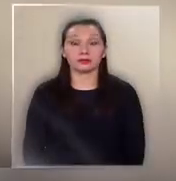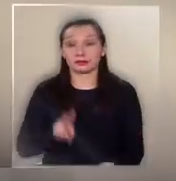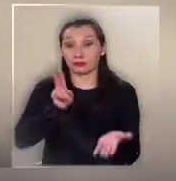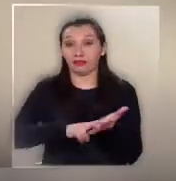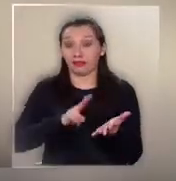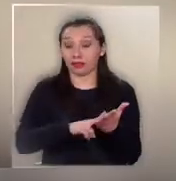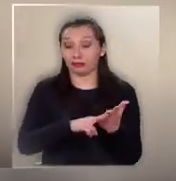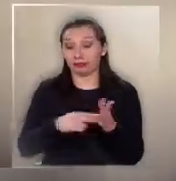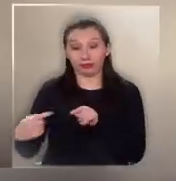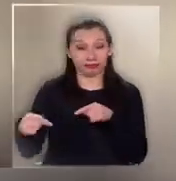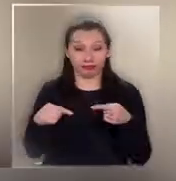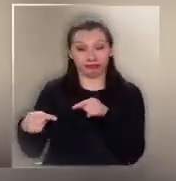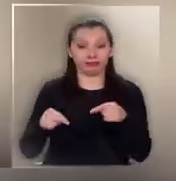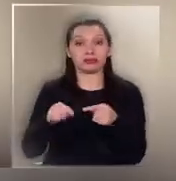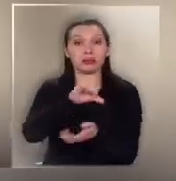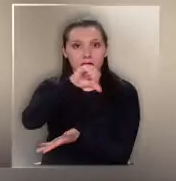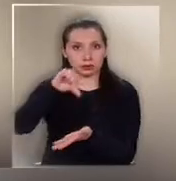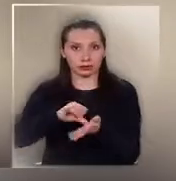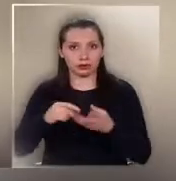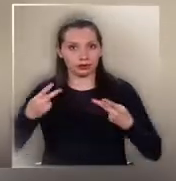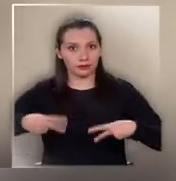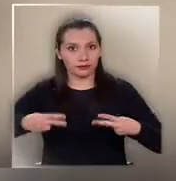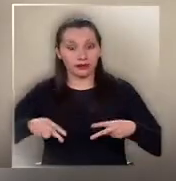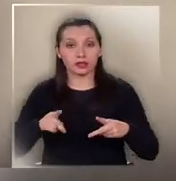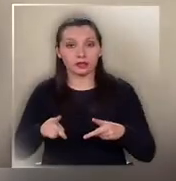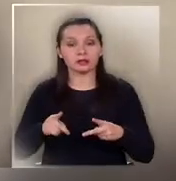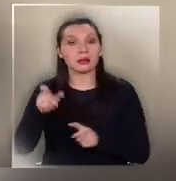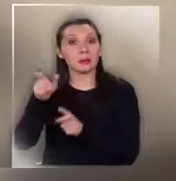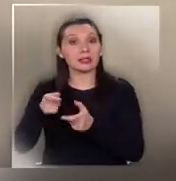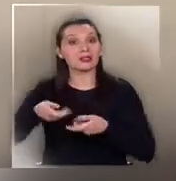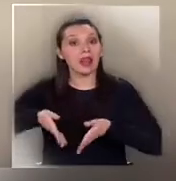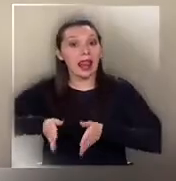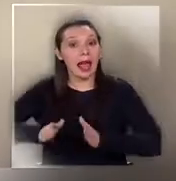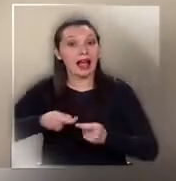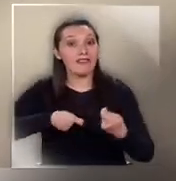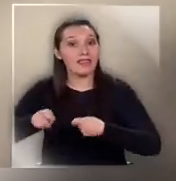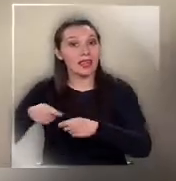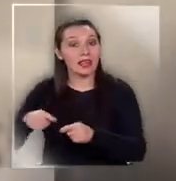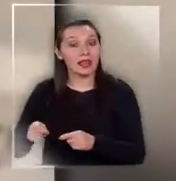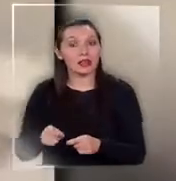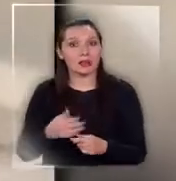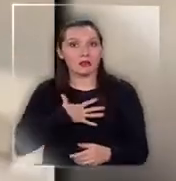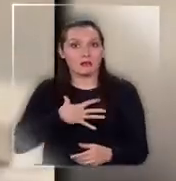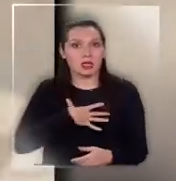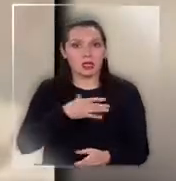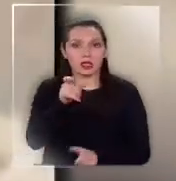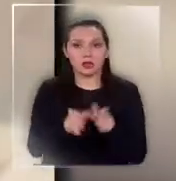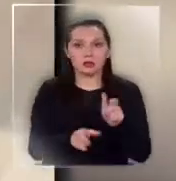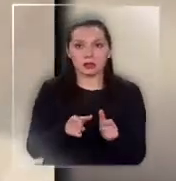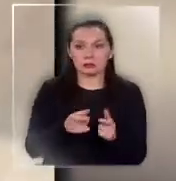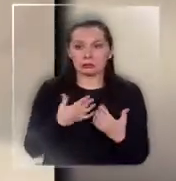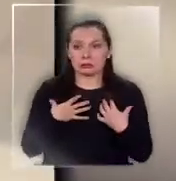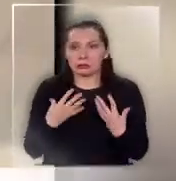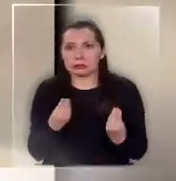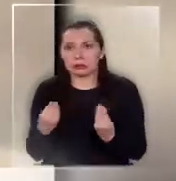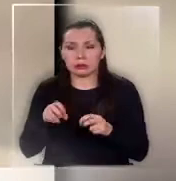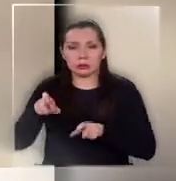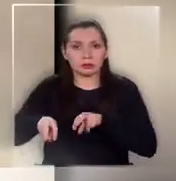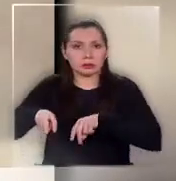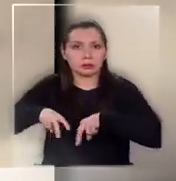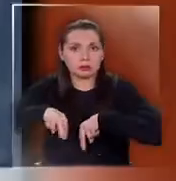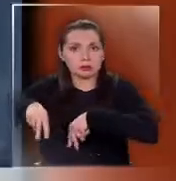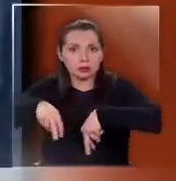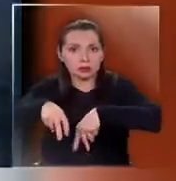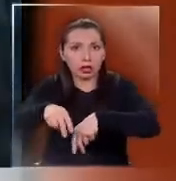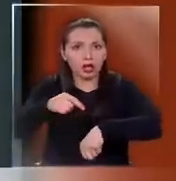verdadera batalla en pleno centro de Viña del Mar. Ambulantes que se tomaron la calle para sembrar el miedo entre los comerciantes y el público que pasaba